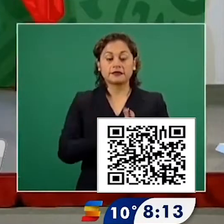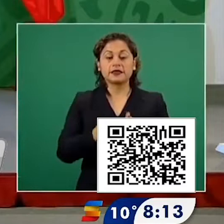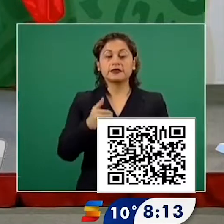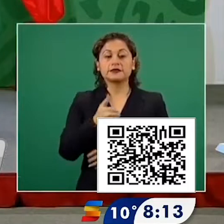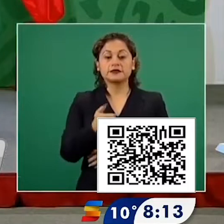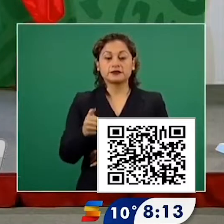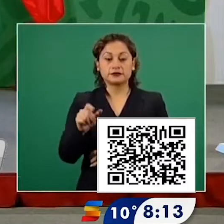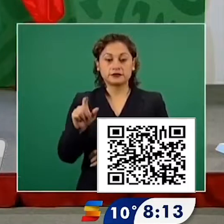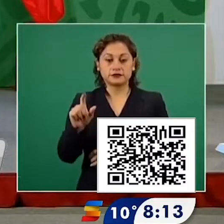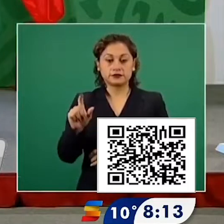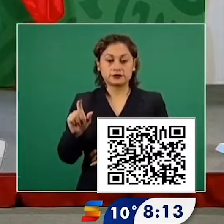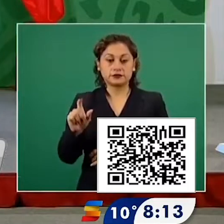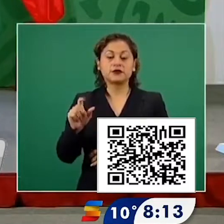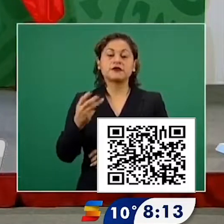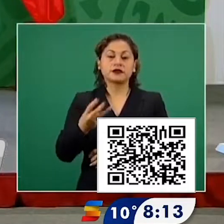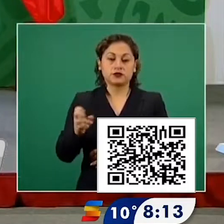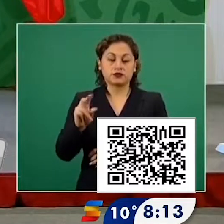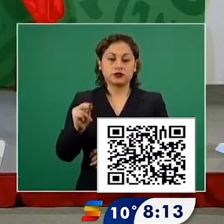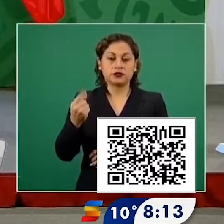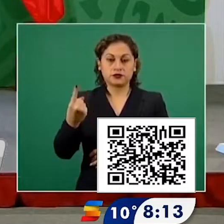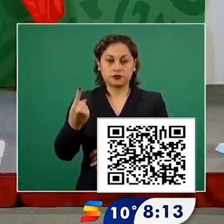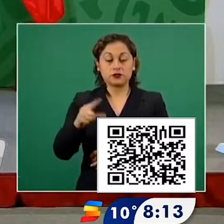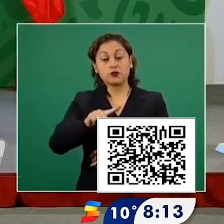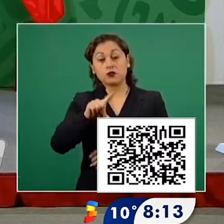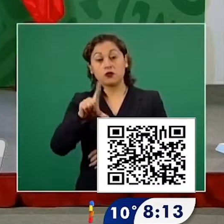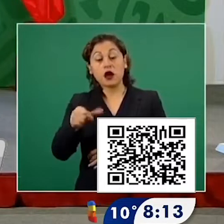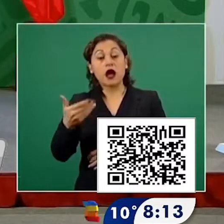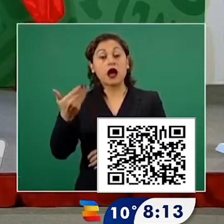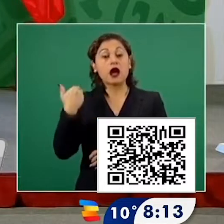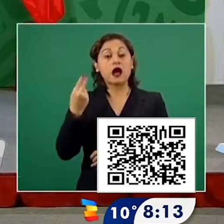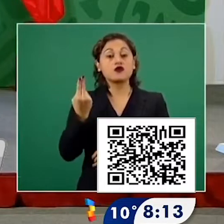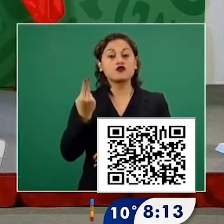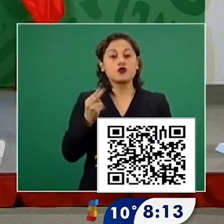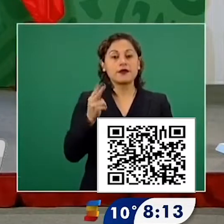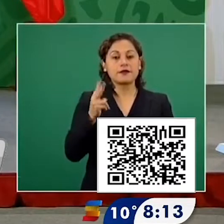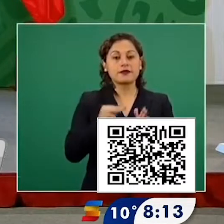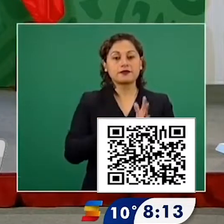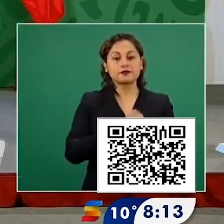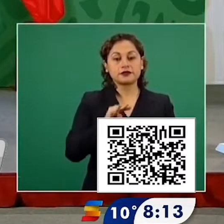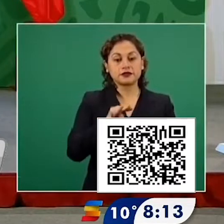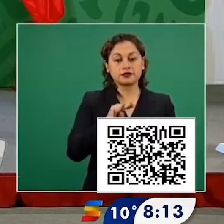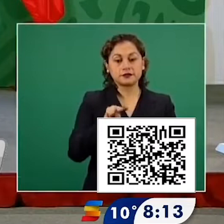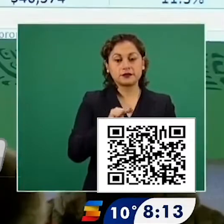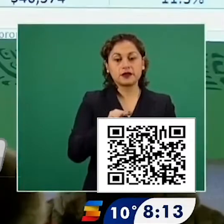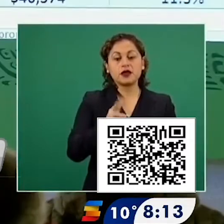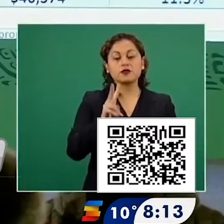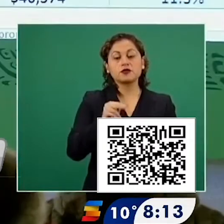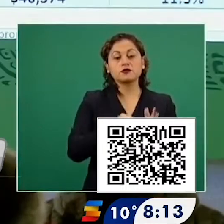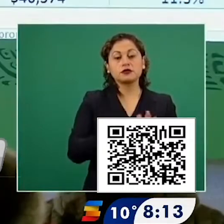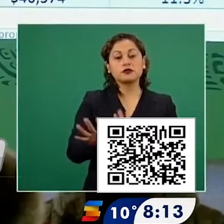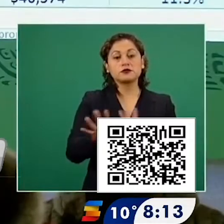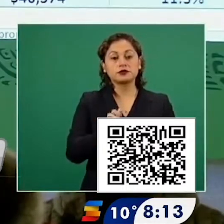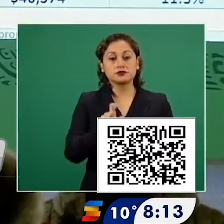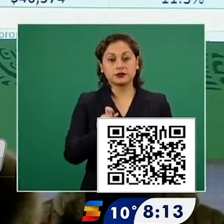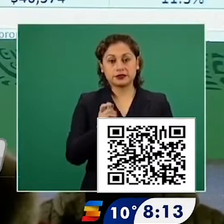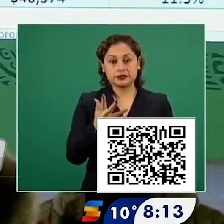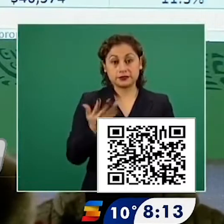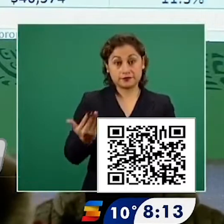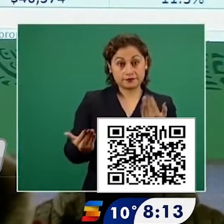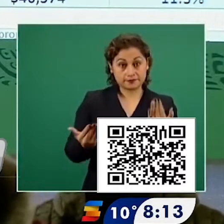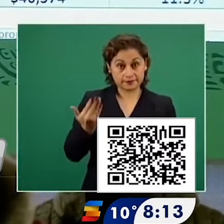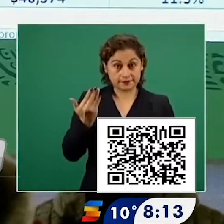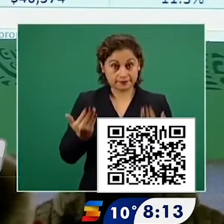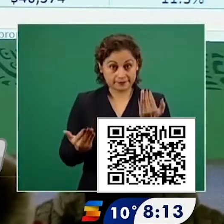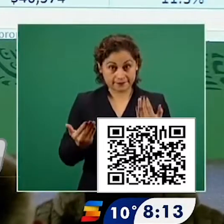representaron para unos 2 millones de familias mexicanas de bajos recursos un ingreso de 3.660 millones de dólares, el